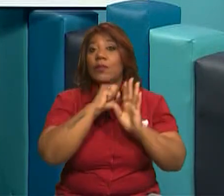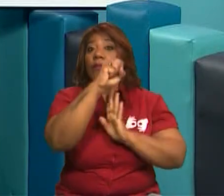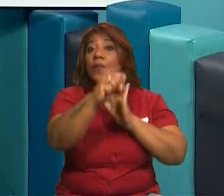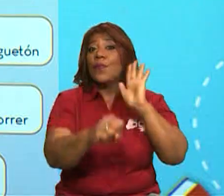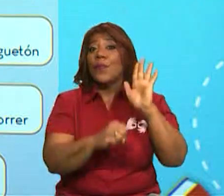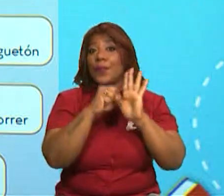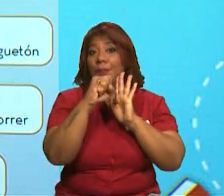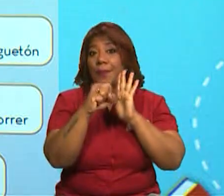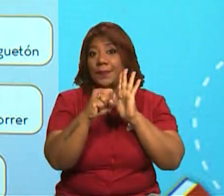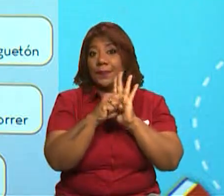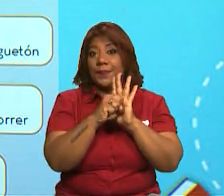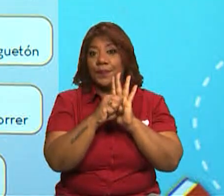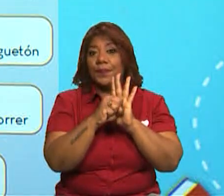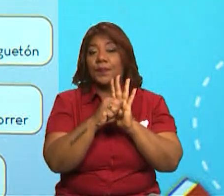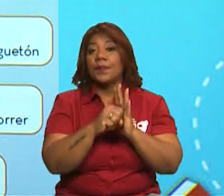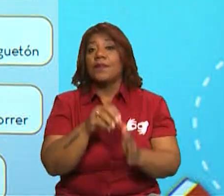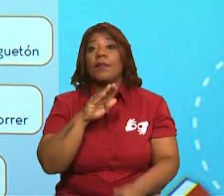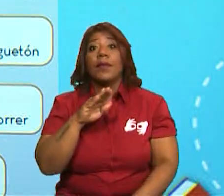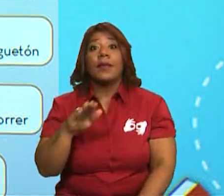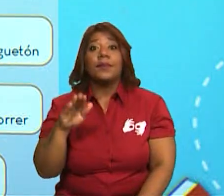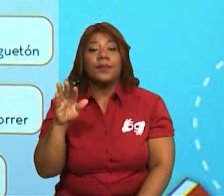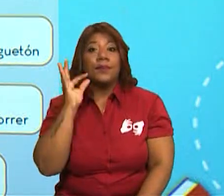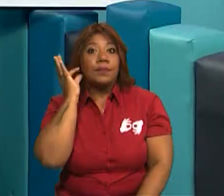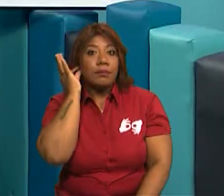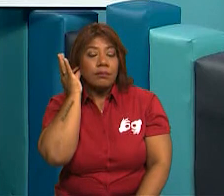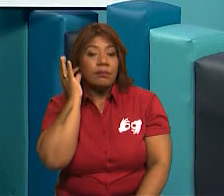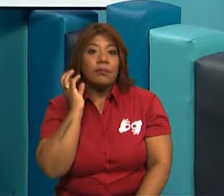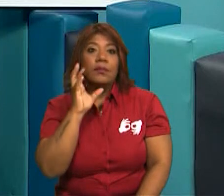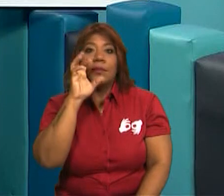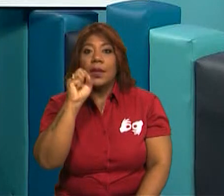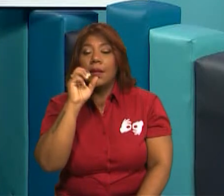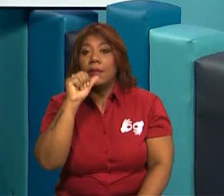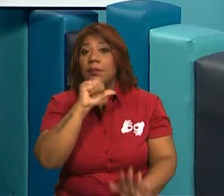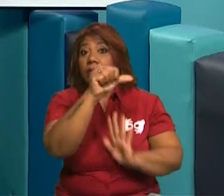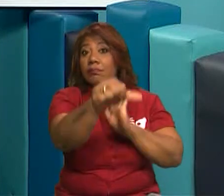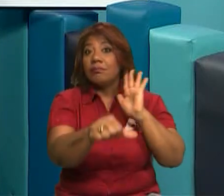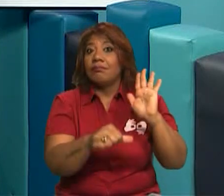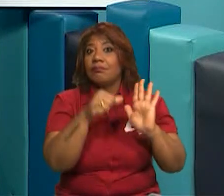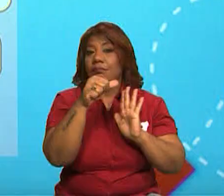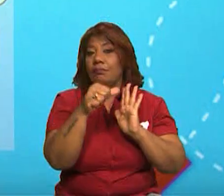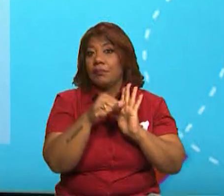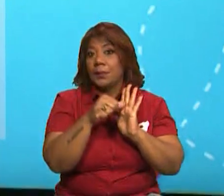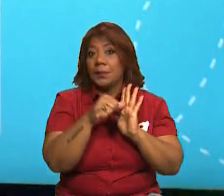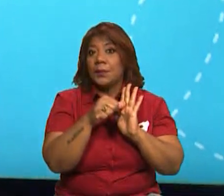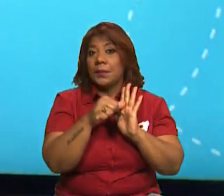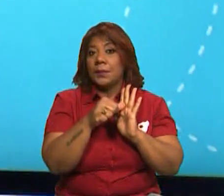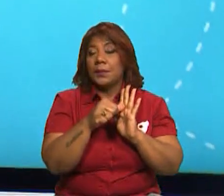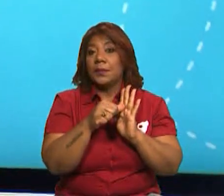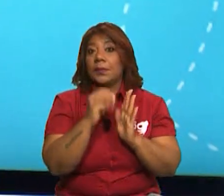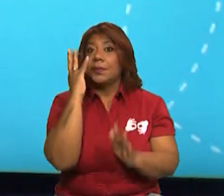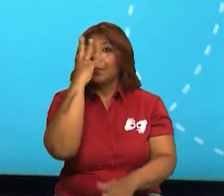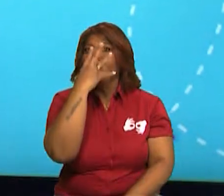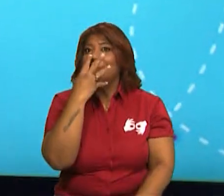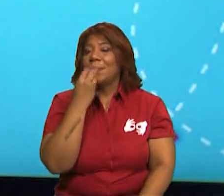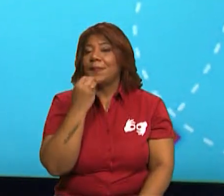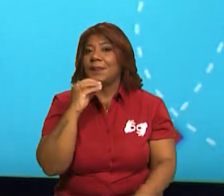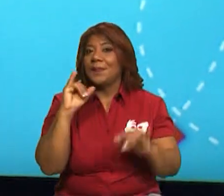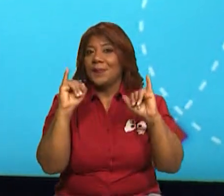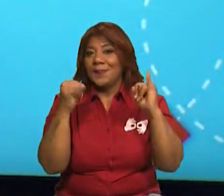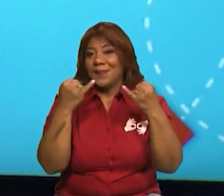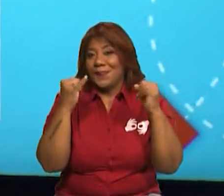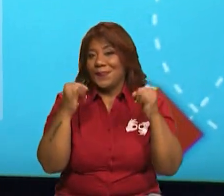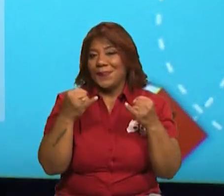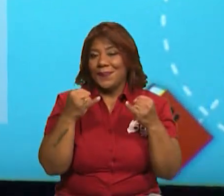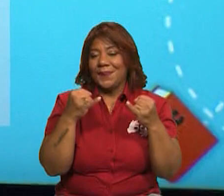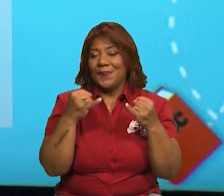Sustantivos, tenemos ejemplos niña, perro. Adjetivo, ejemplo linda, juguetón,